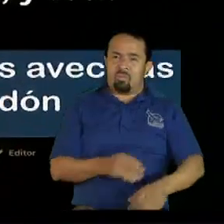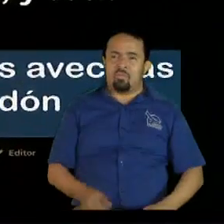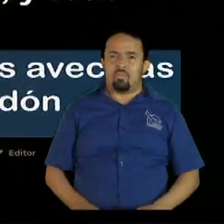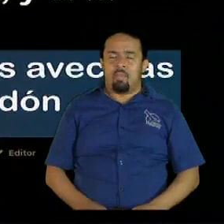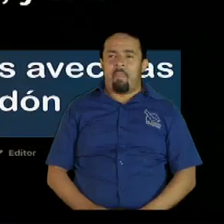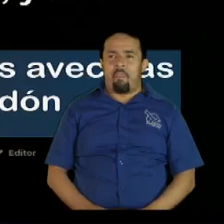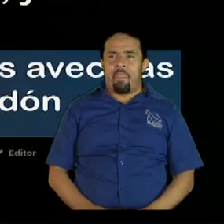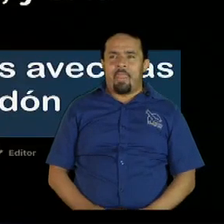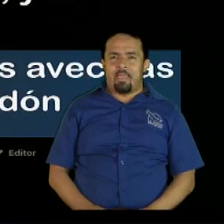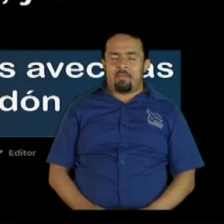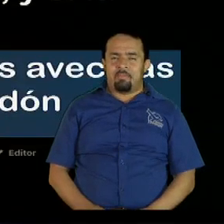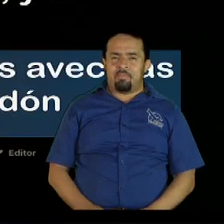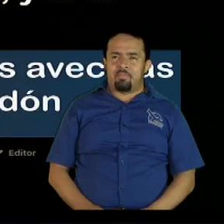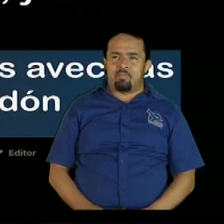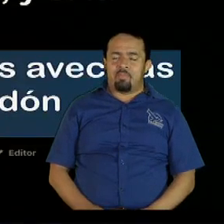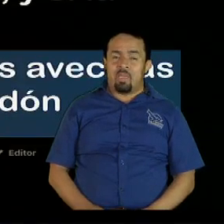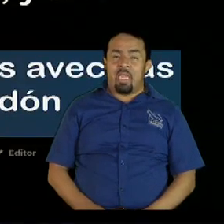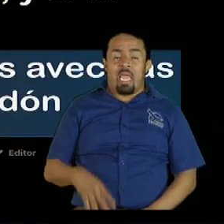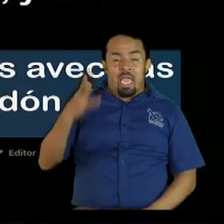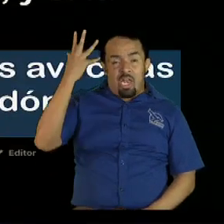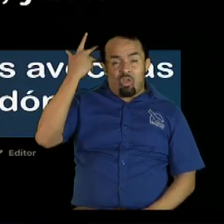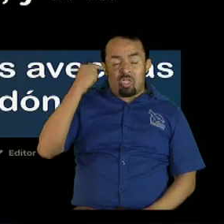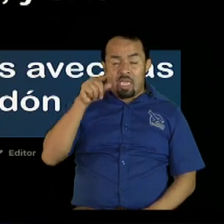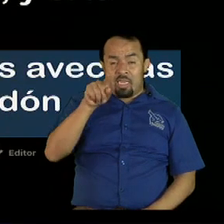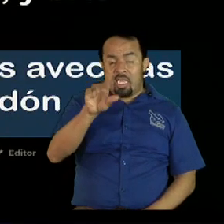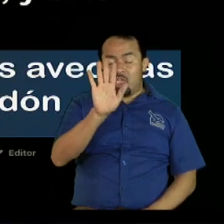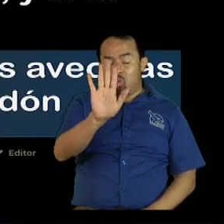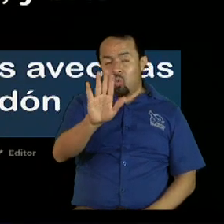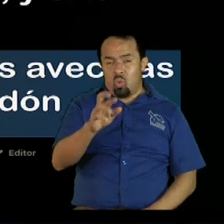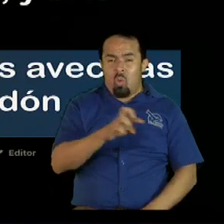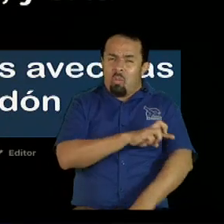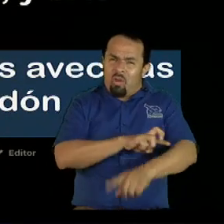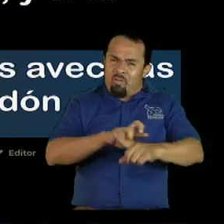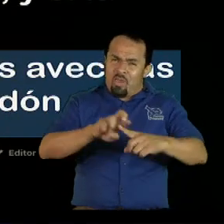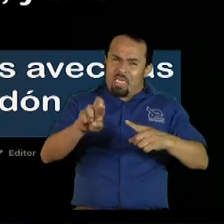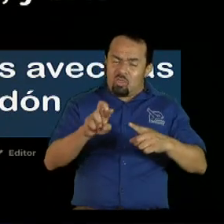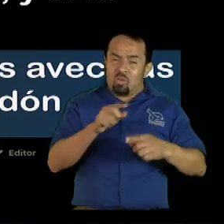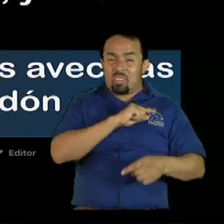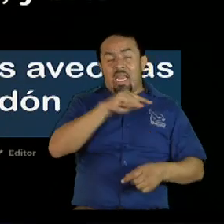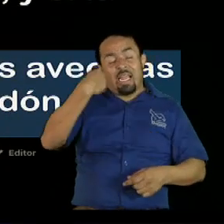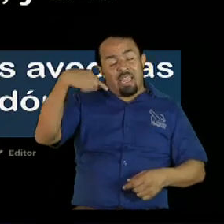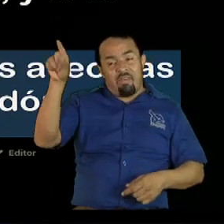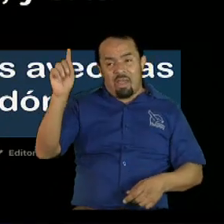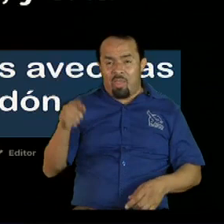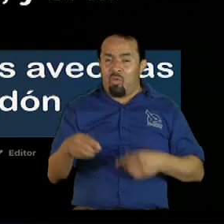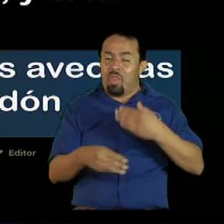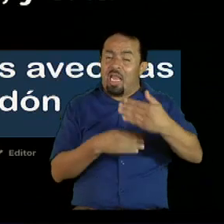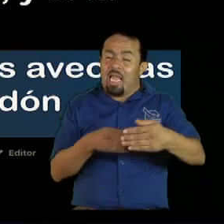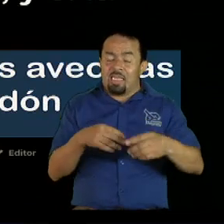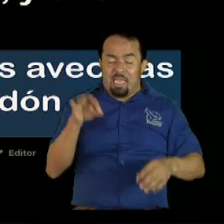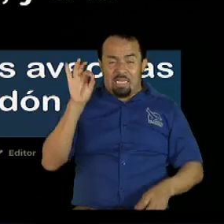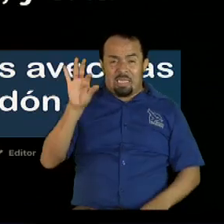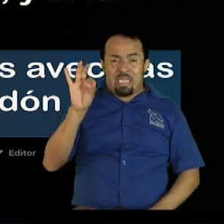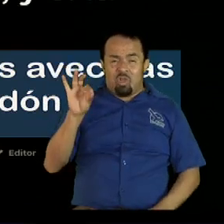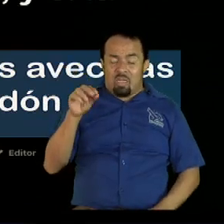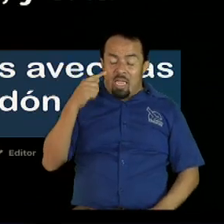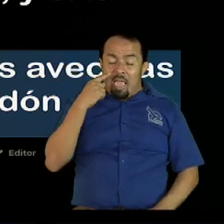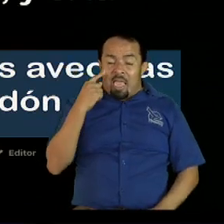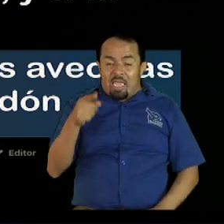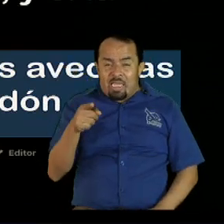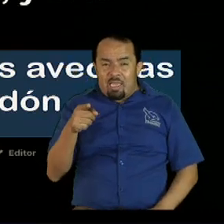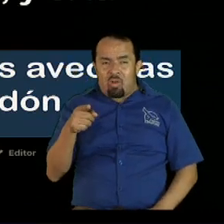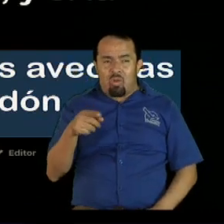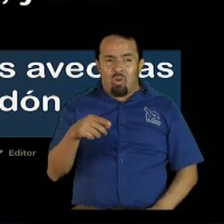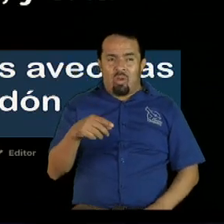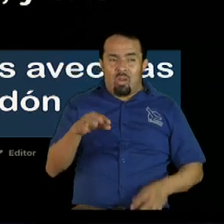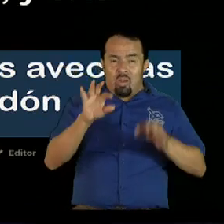leproso. En los días de su purificación será llevado al sacerdote. Y el sacerdote saldrá fuera del campamento, el sacerdote